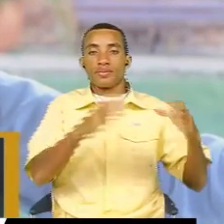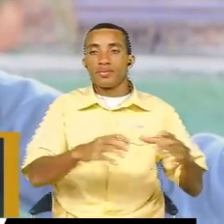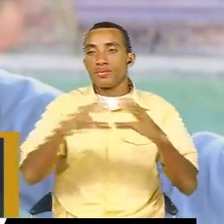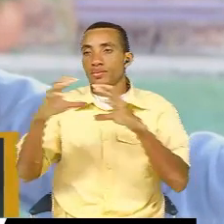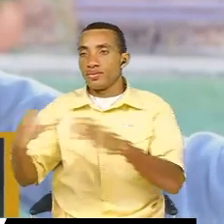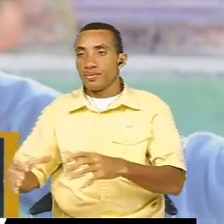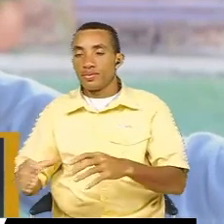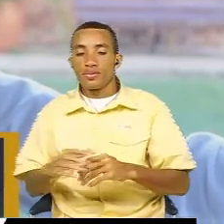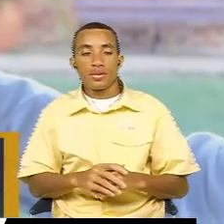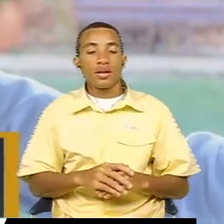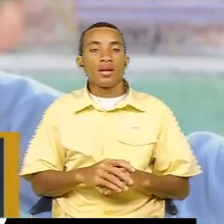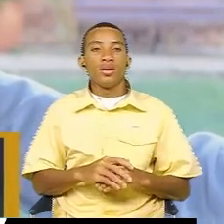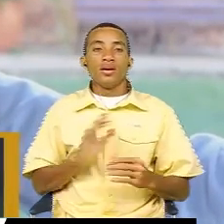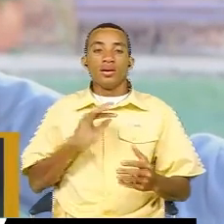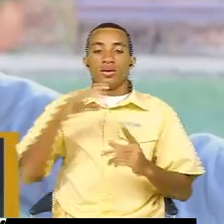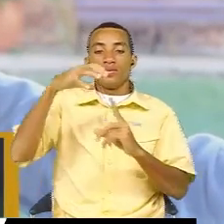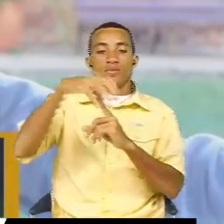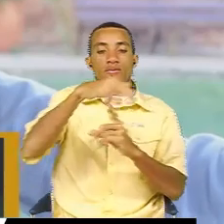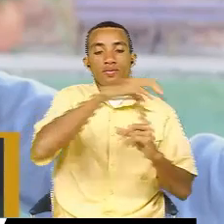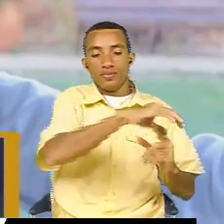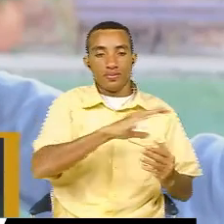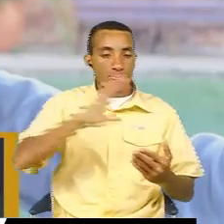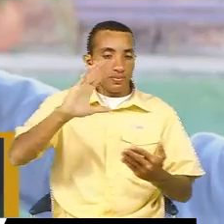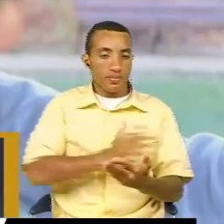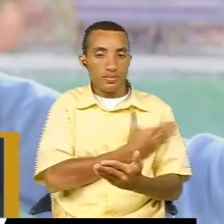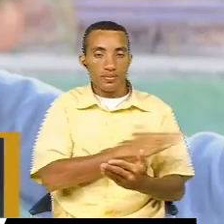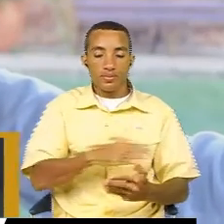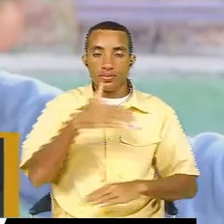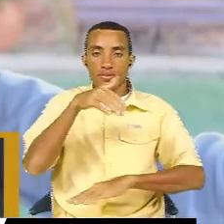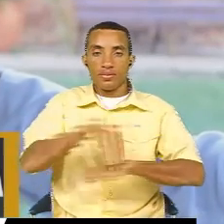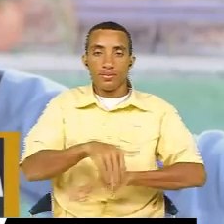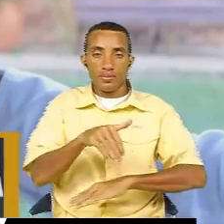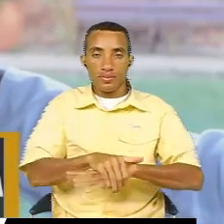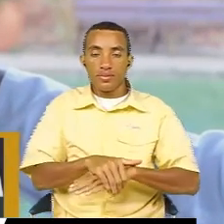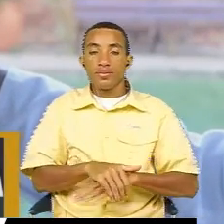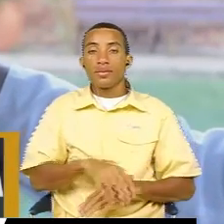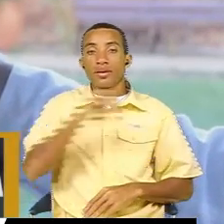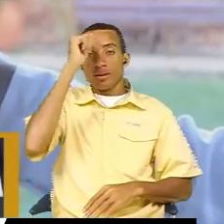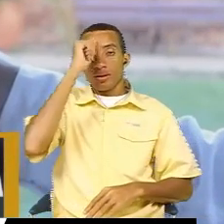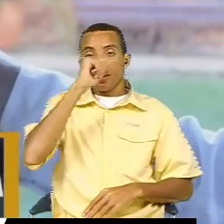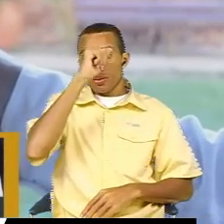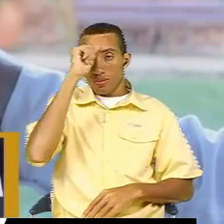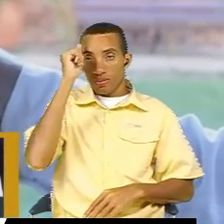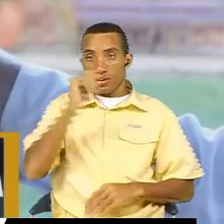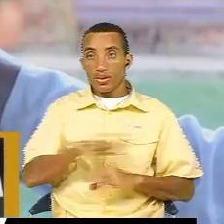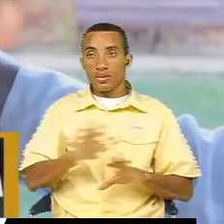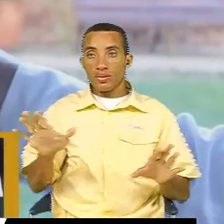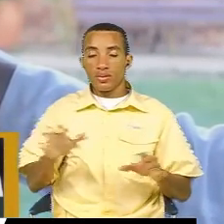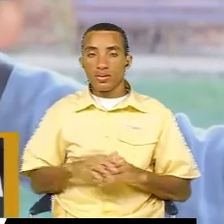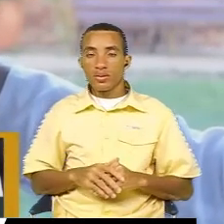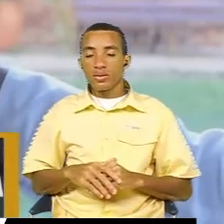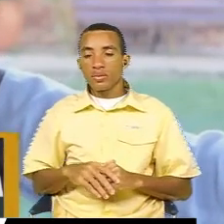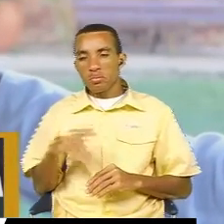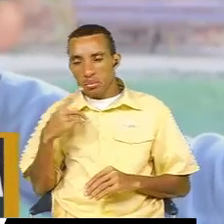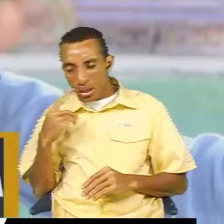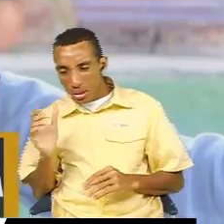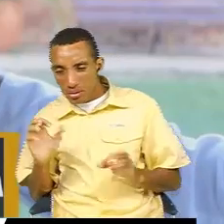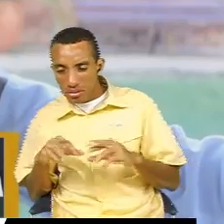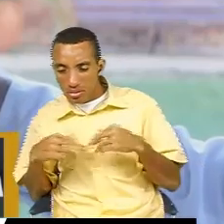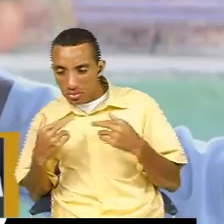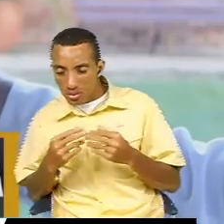la Canción en Inglés y cerramos con broche de oro el domingo, arrancamos con un mini bazar y a partir